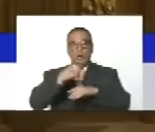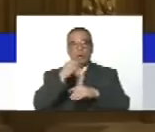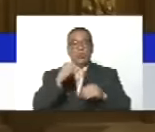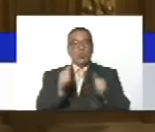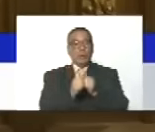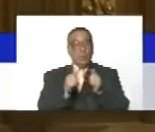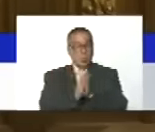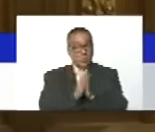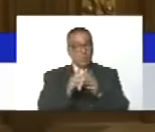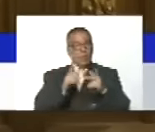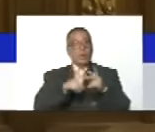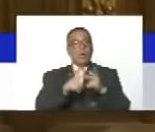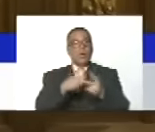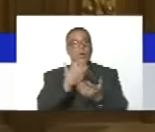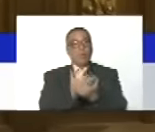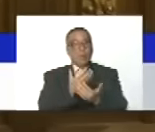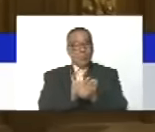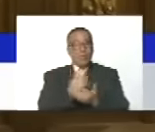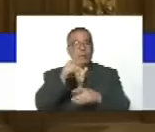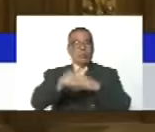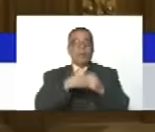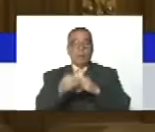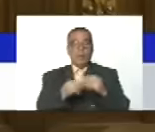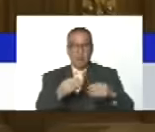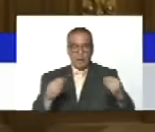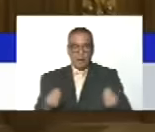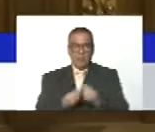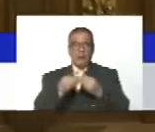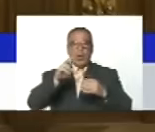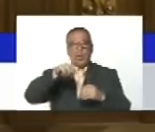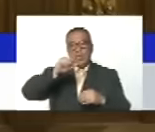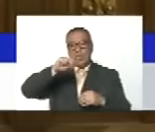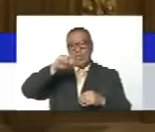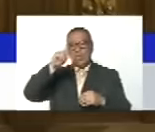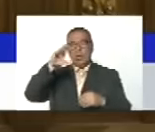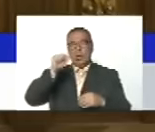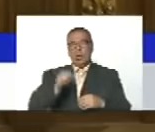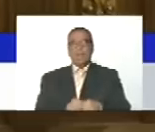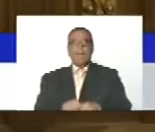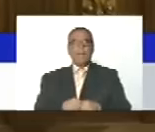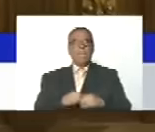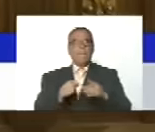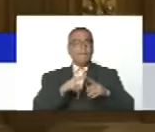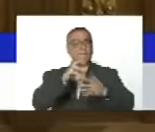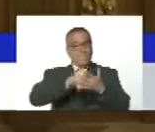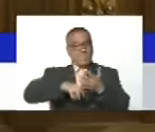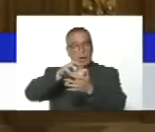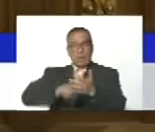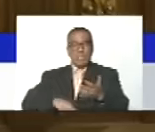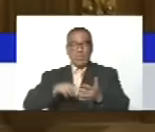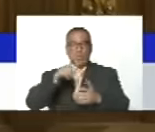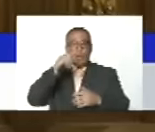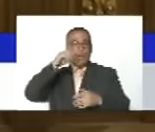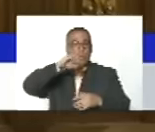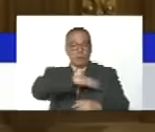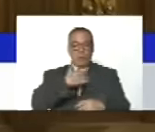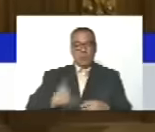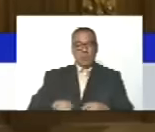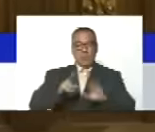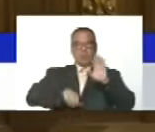Anzoátegui y de Monagas, estados que se han hermanado con la provincia de Shandong. La provincia más agrícola de China, produce